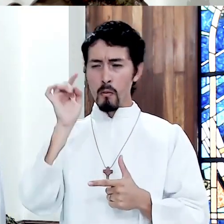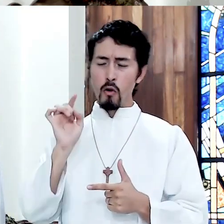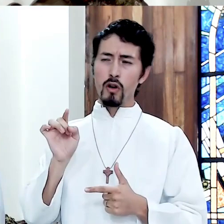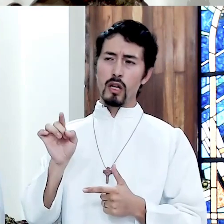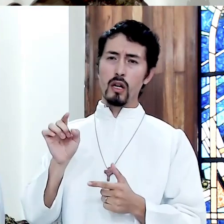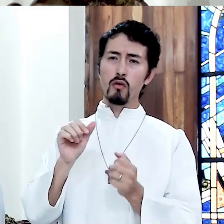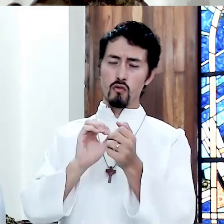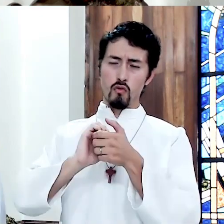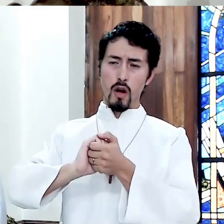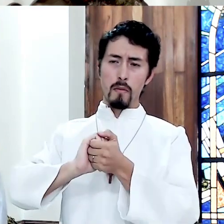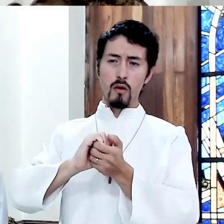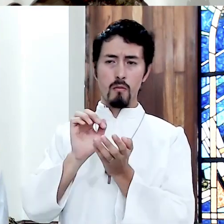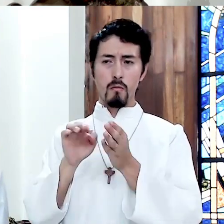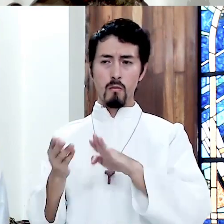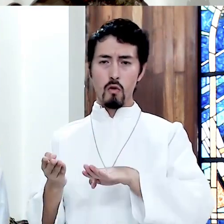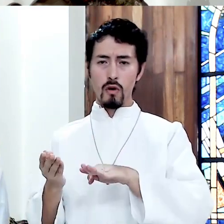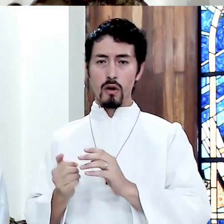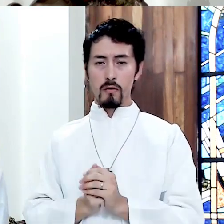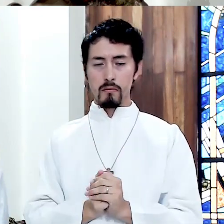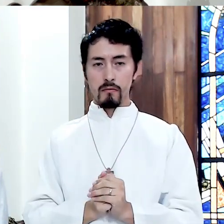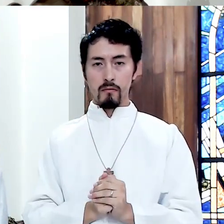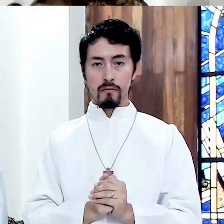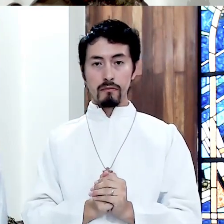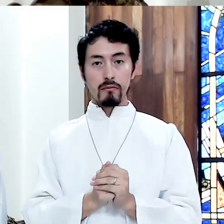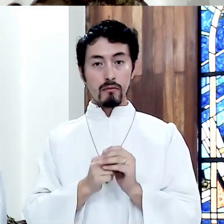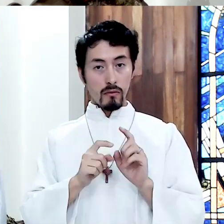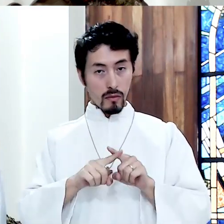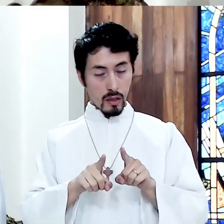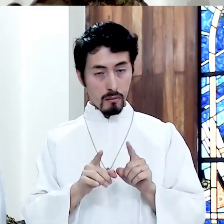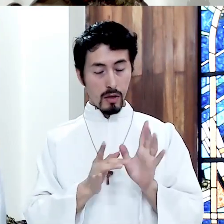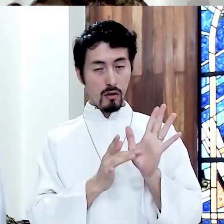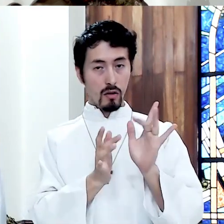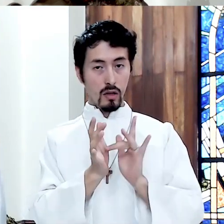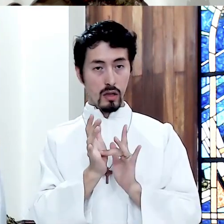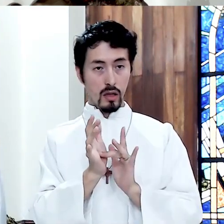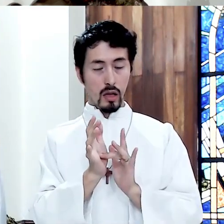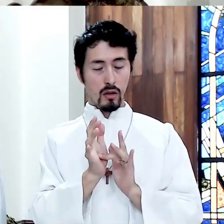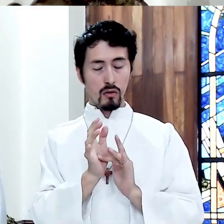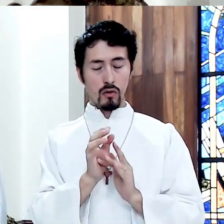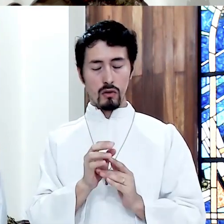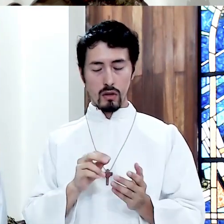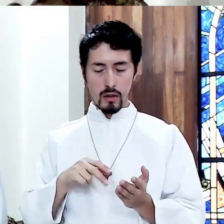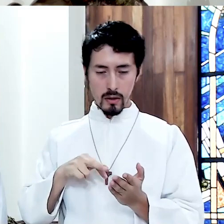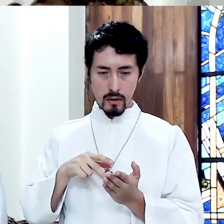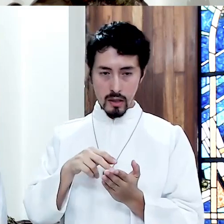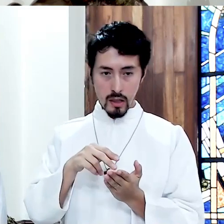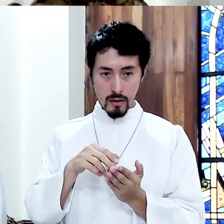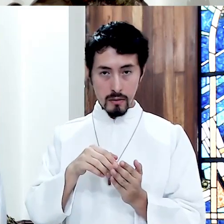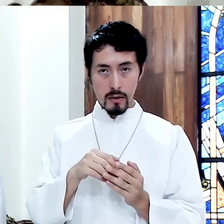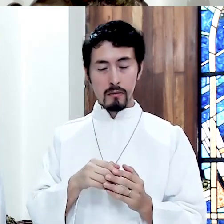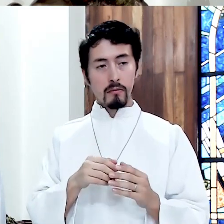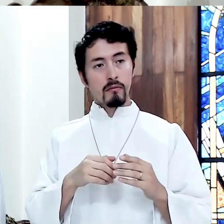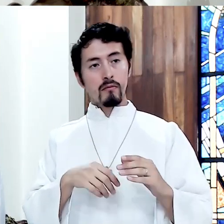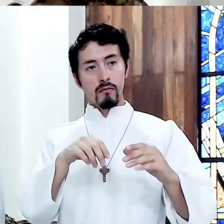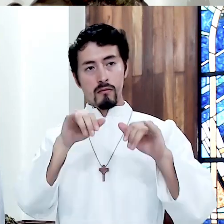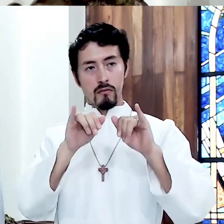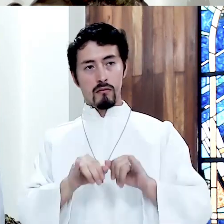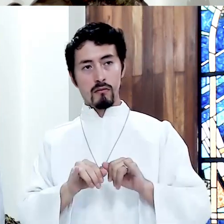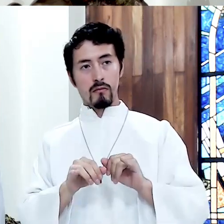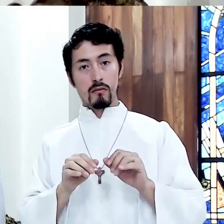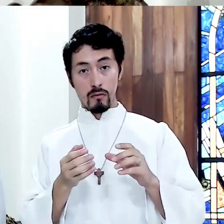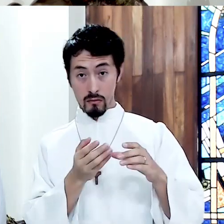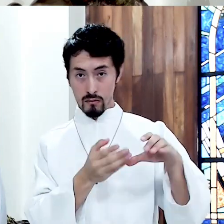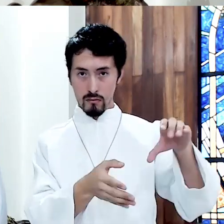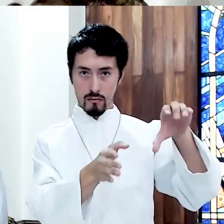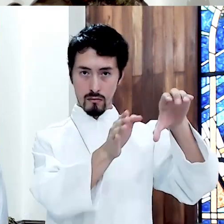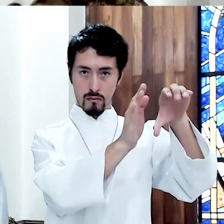Jesús, profundamente conmovido todavía, se detuvo ante el sepulcro, que era una cueva sellada con una